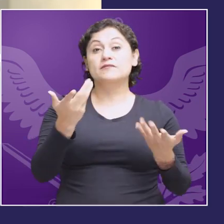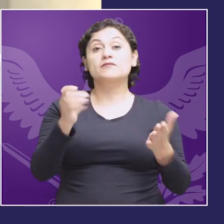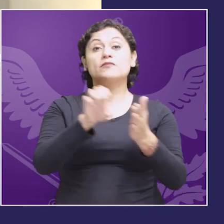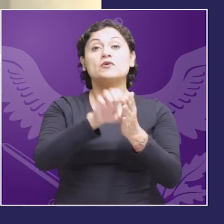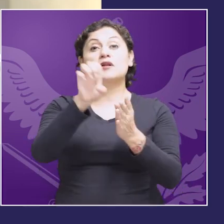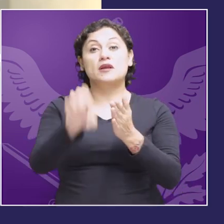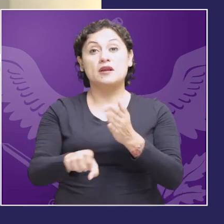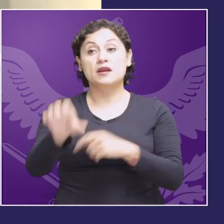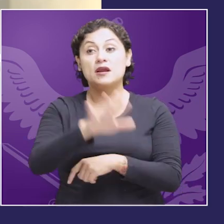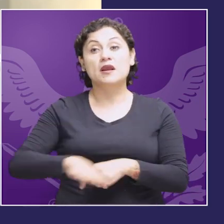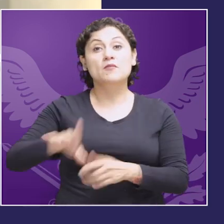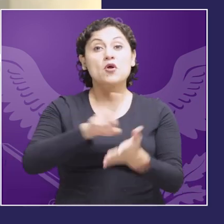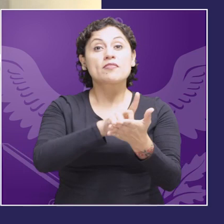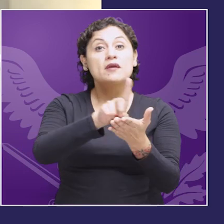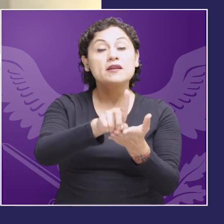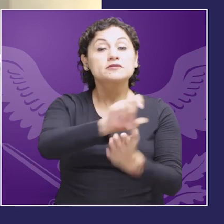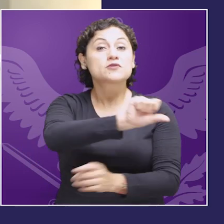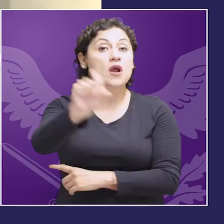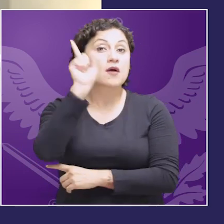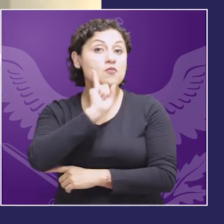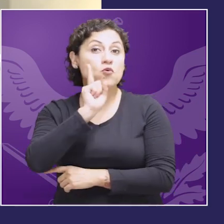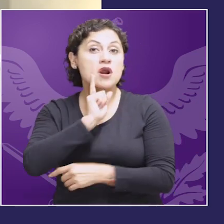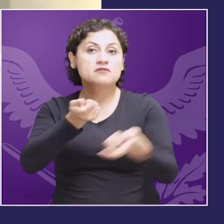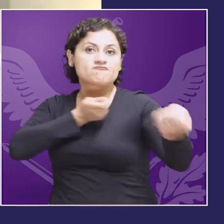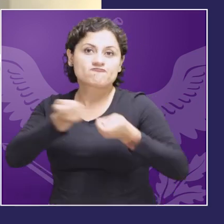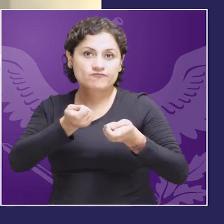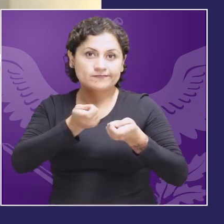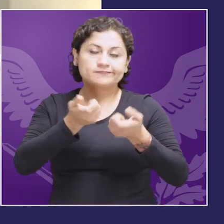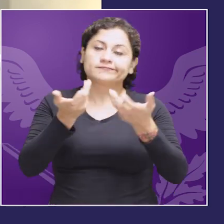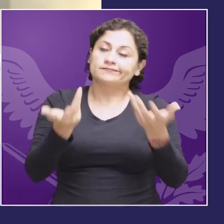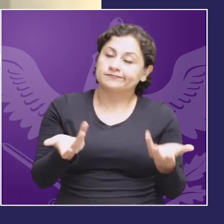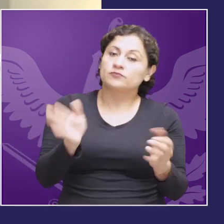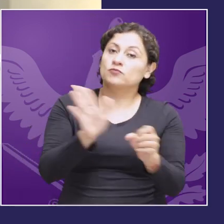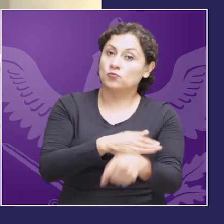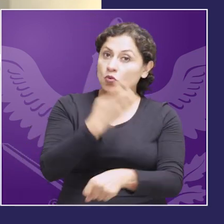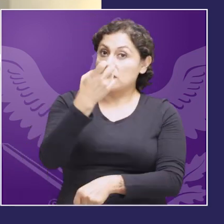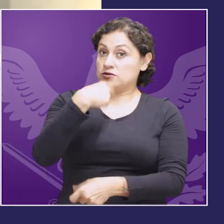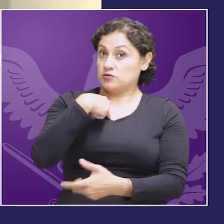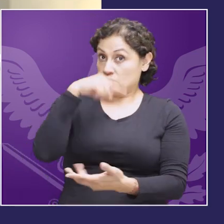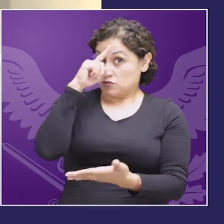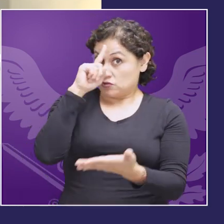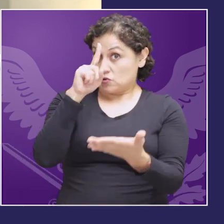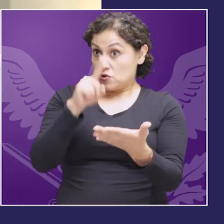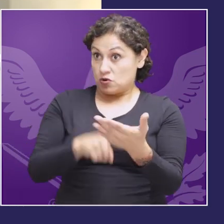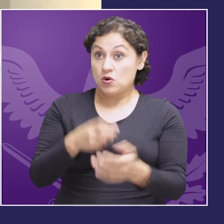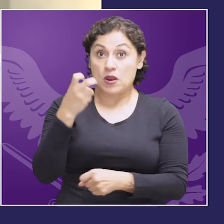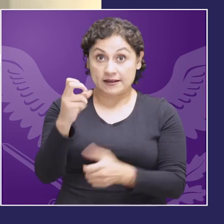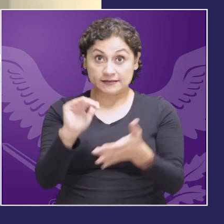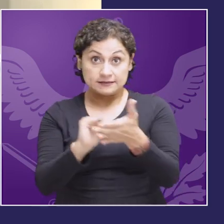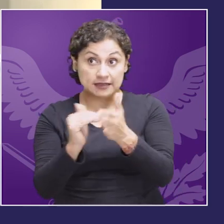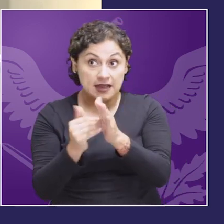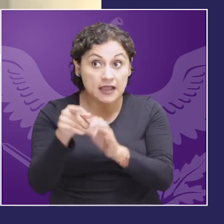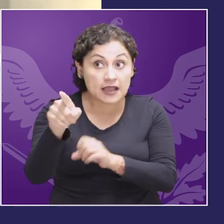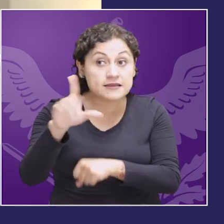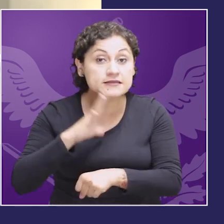que ver con eso, disminuir la potencialidad de los derechos de las mujeres. Así es que creo